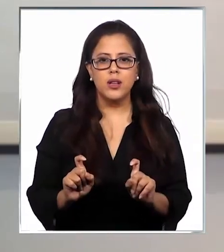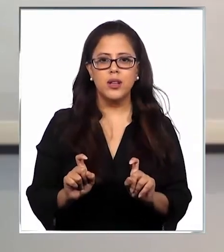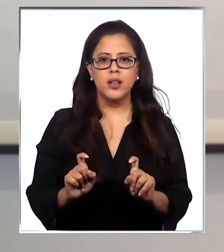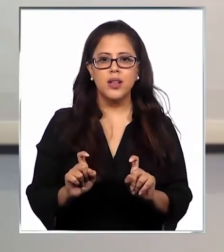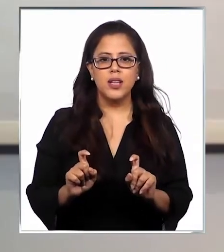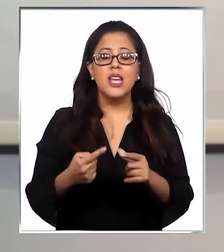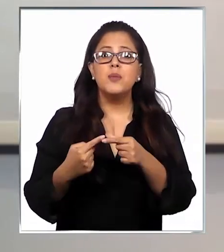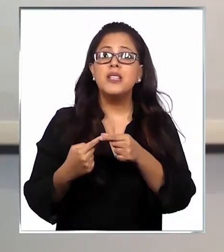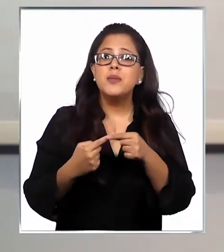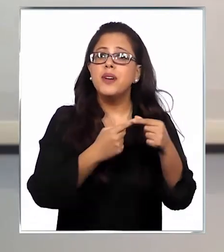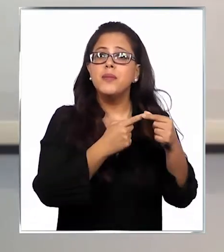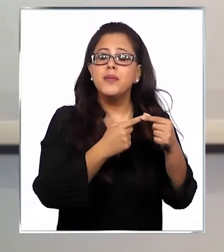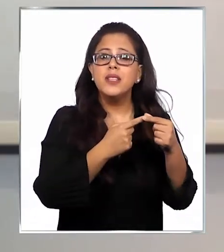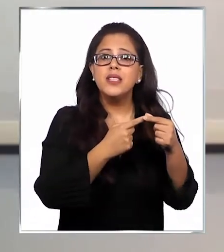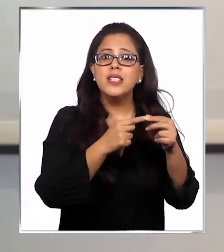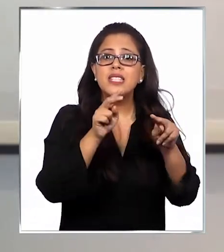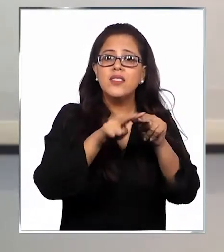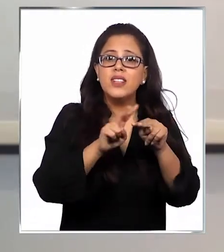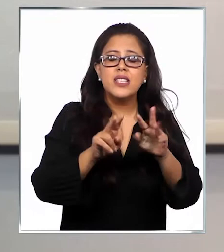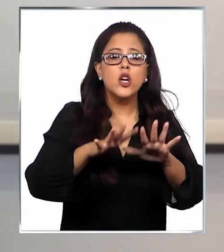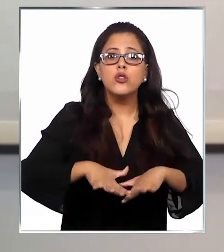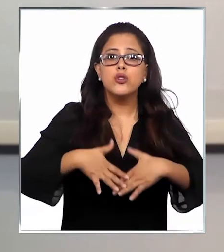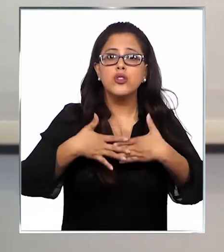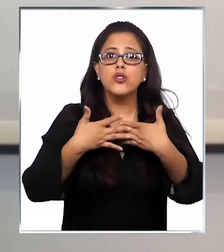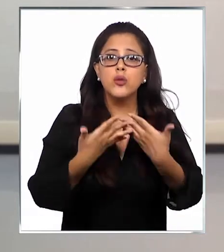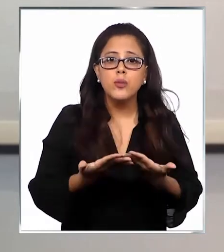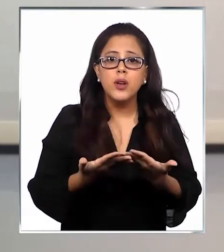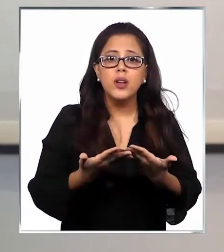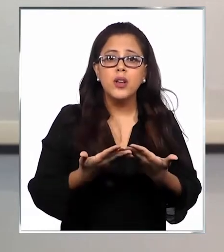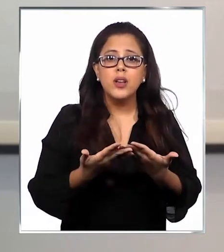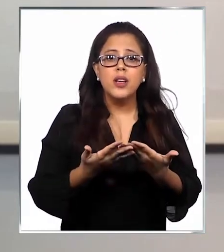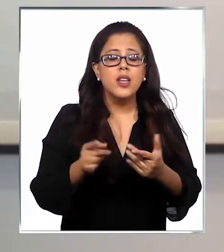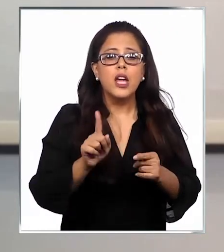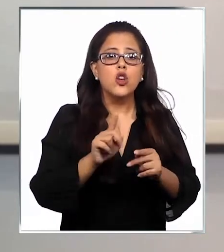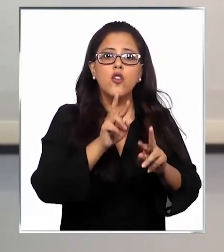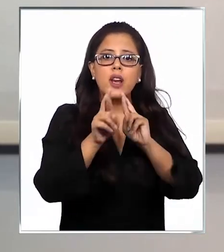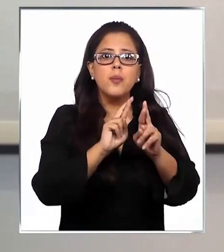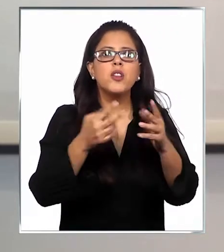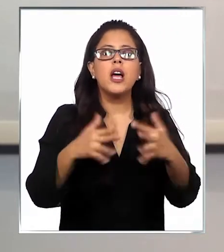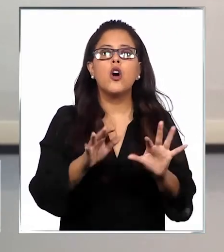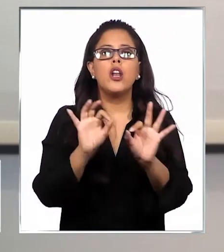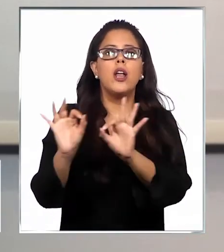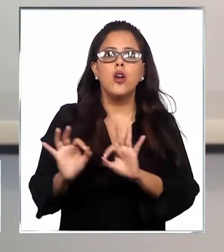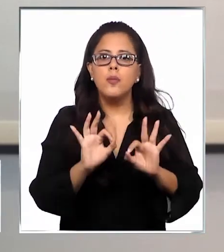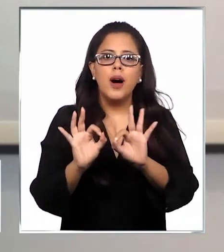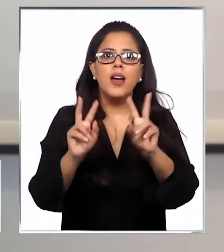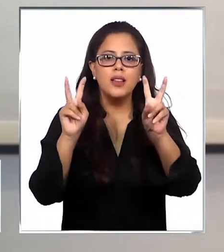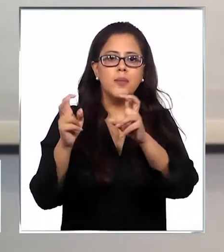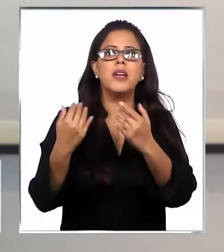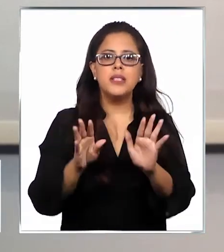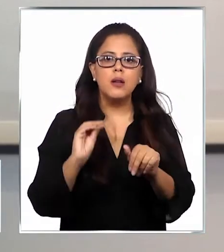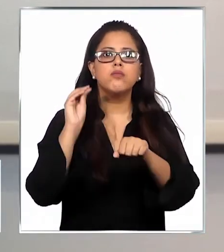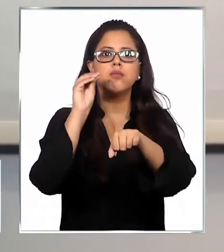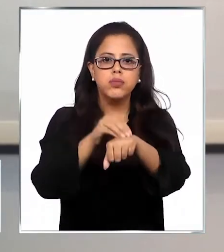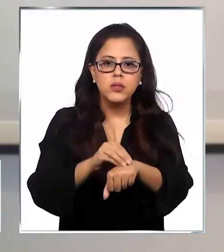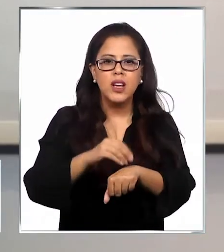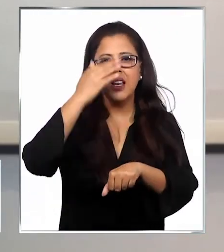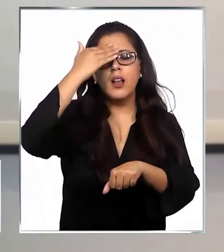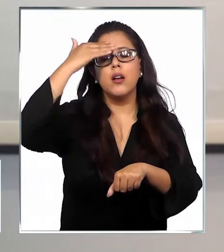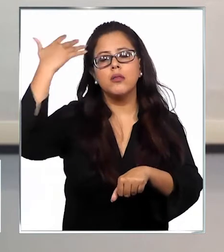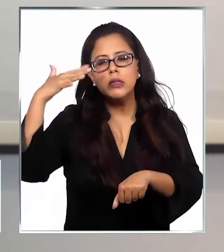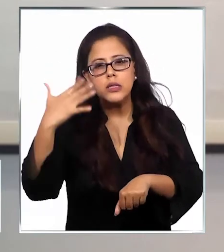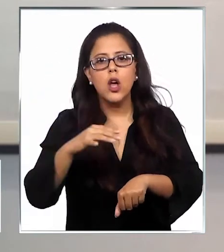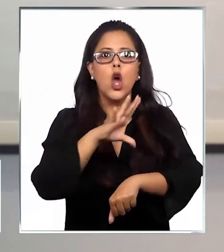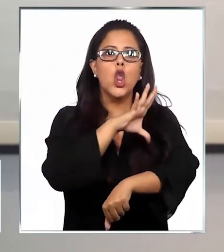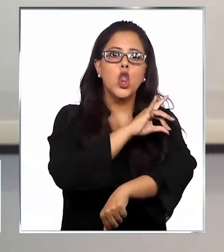va a pasar en la línea con sintomatología que no responda con las medidas habituales o medidas generales que se han recomendado. Para la fiebre, para